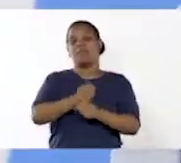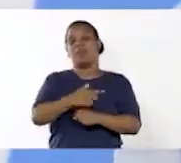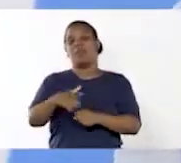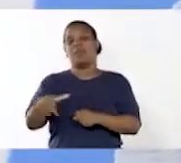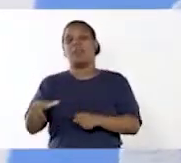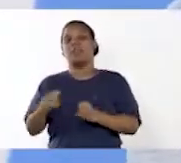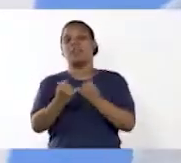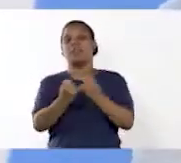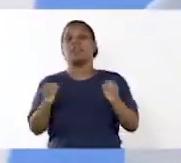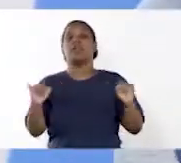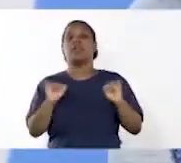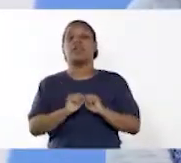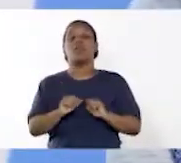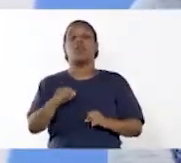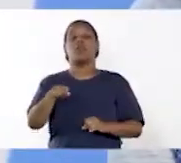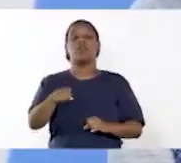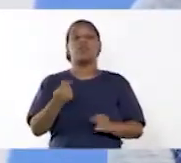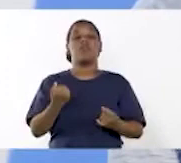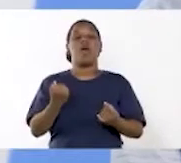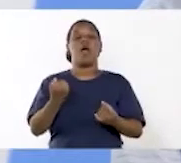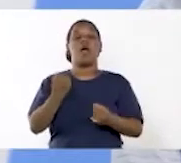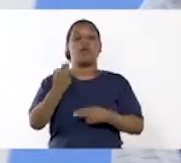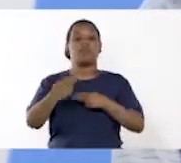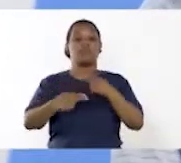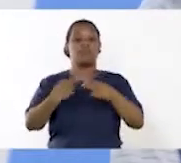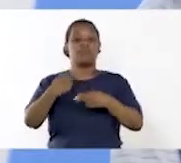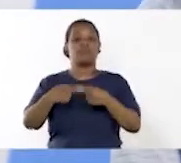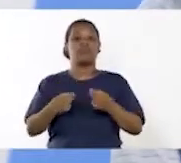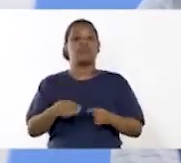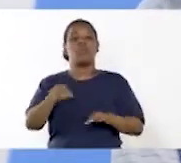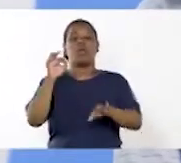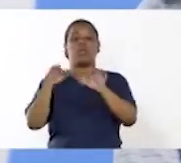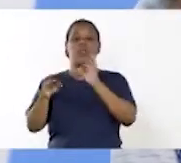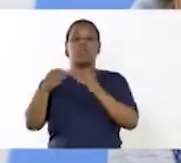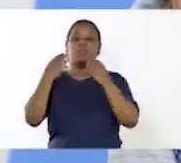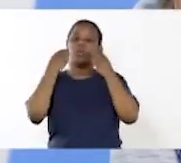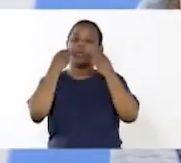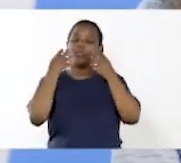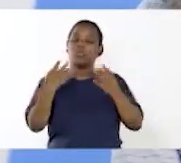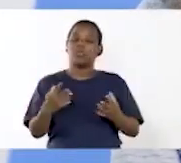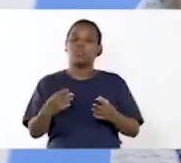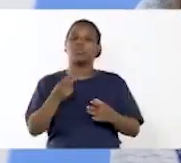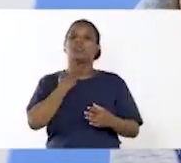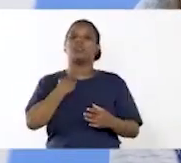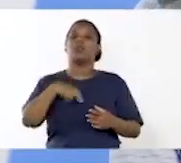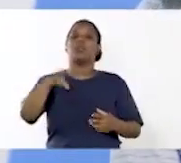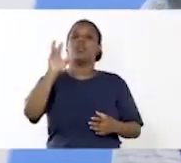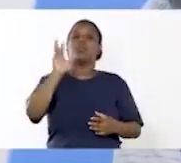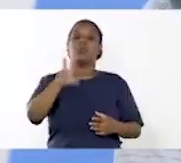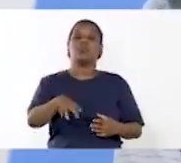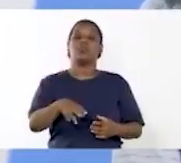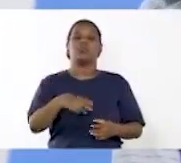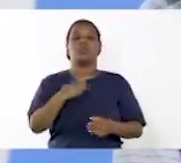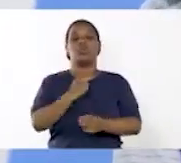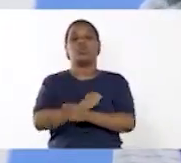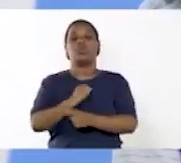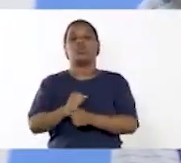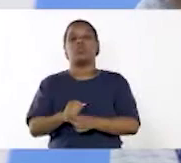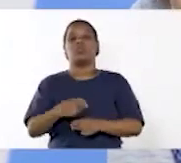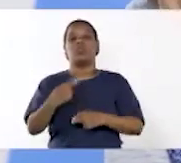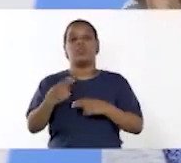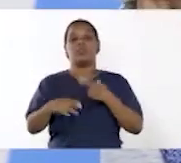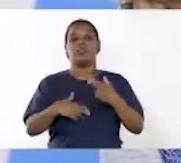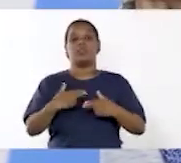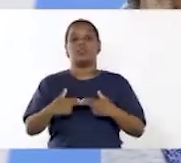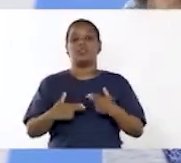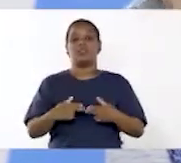va a constituir un elemento importante para la evaluación que los profesores van a estar haciendo en